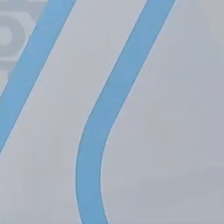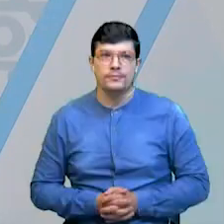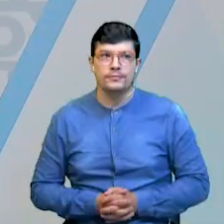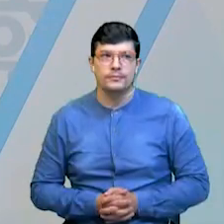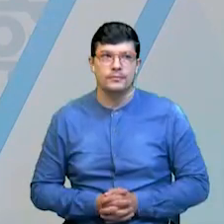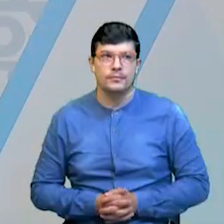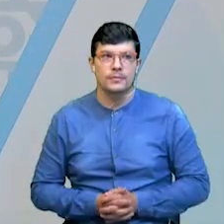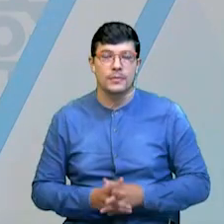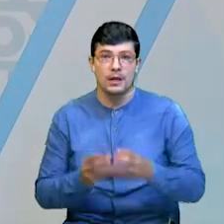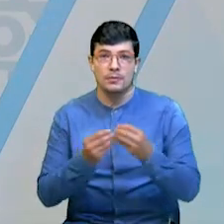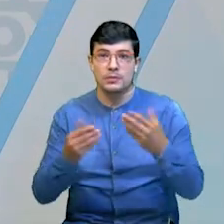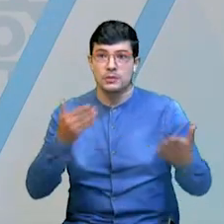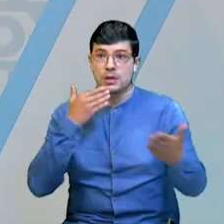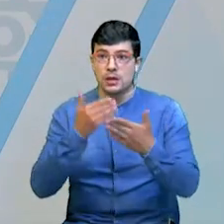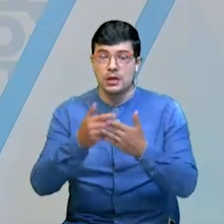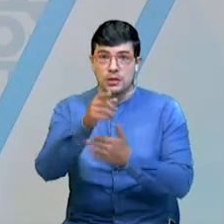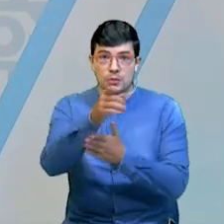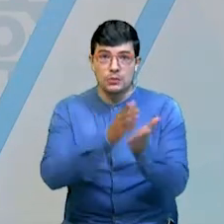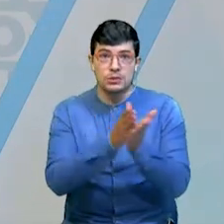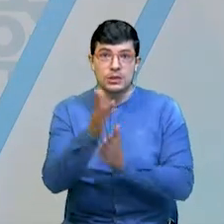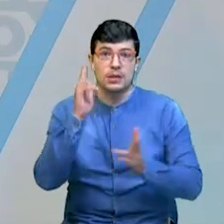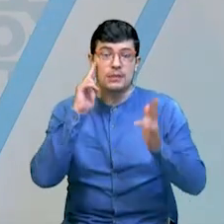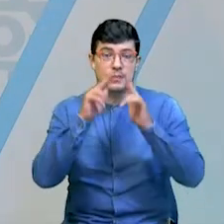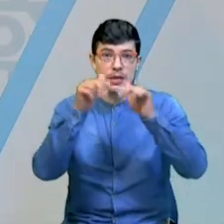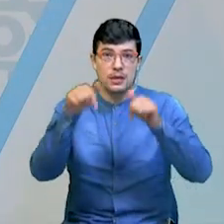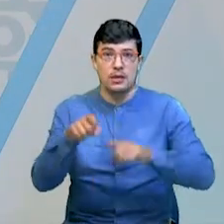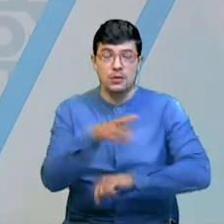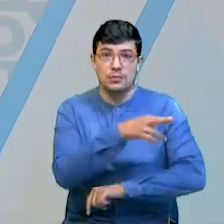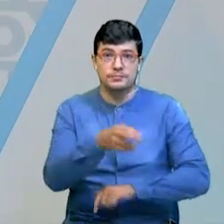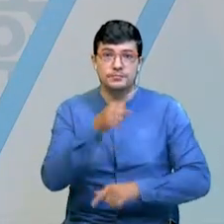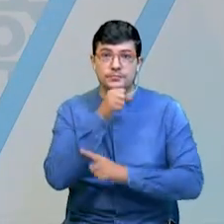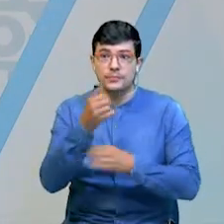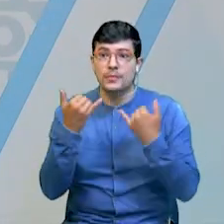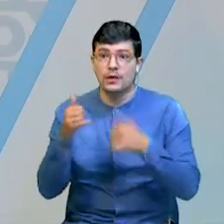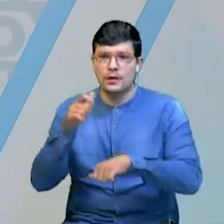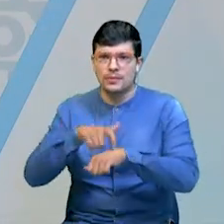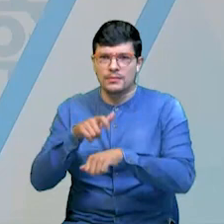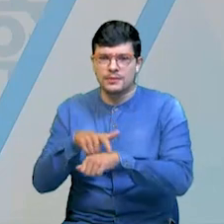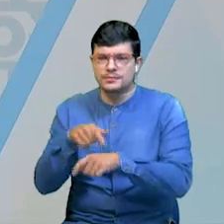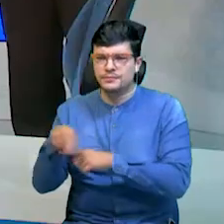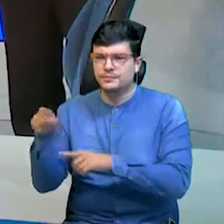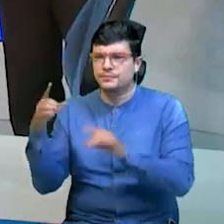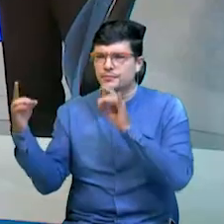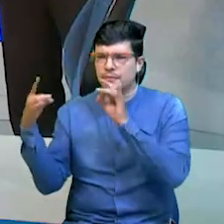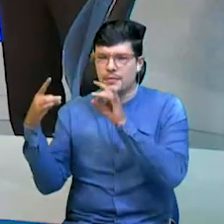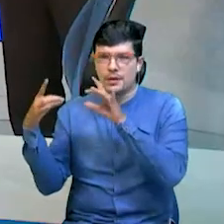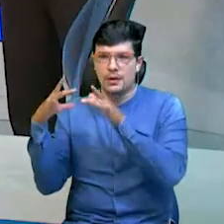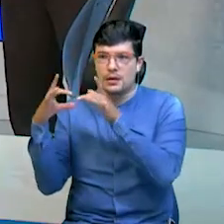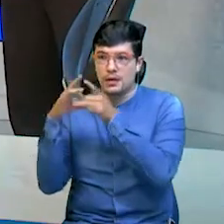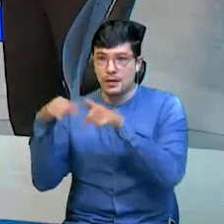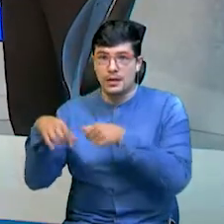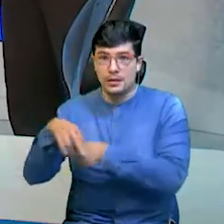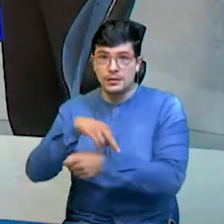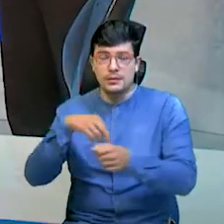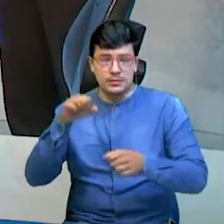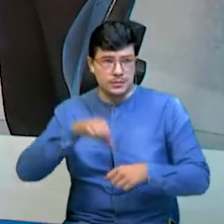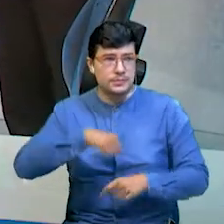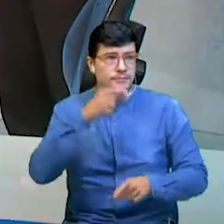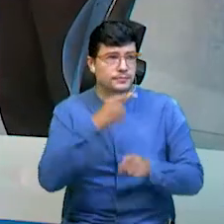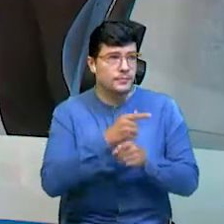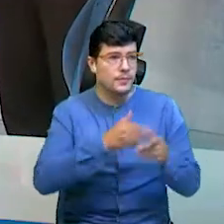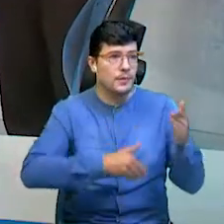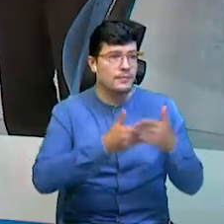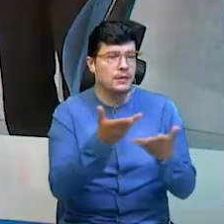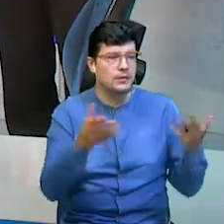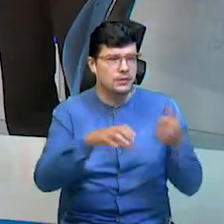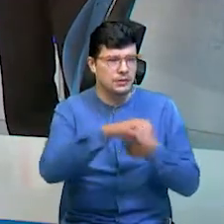Seguimos con más información en Oriente Noticias y es momento de hacer contacto con nuestros corresponsales en las provincias de la región. Así, vamos a iniciar en Barranca